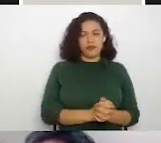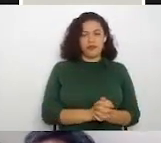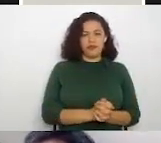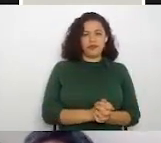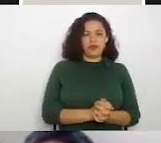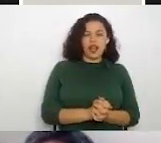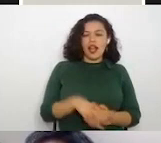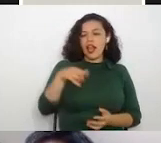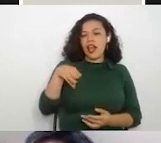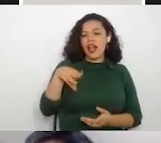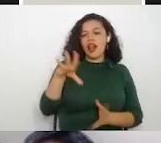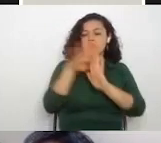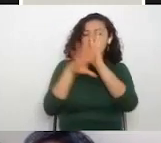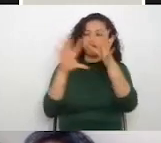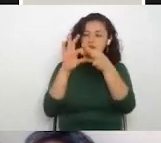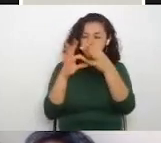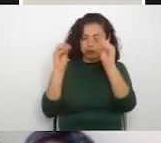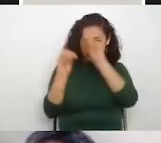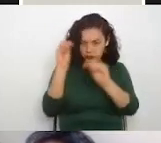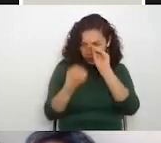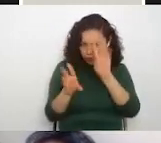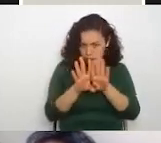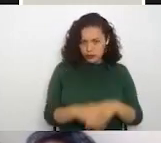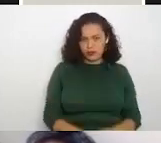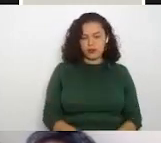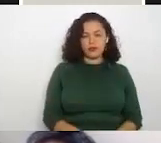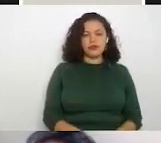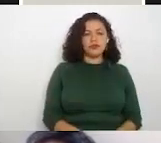pues los procedimientos como tal, ¿sí?